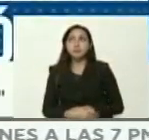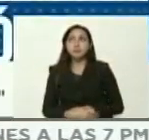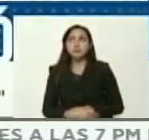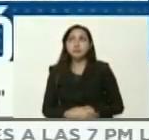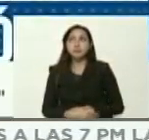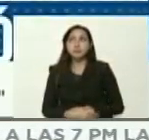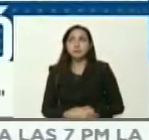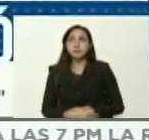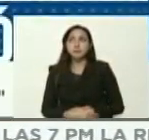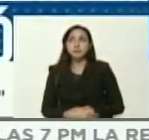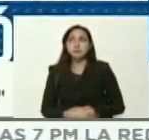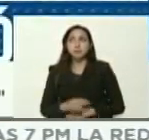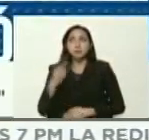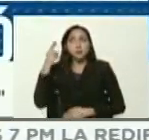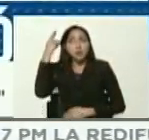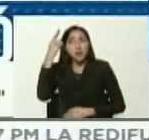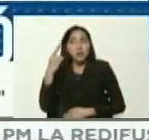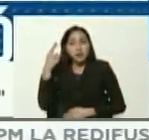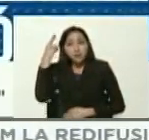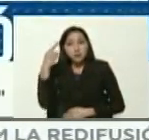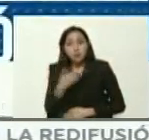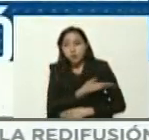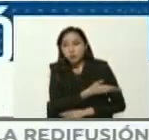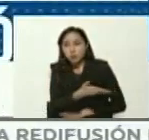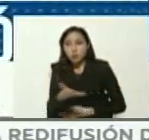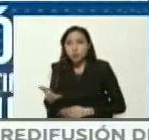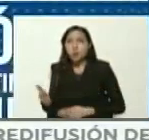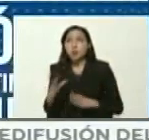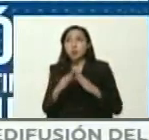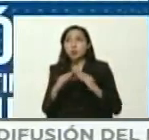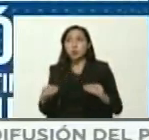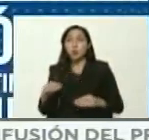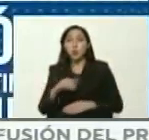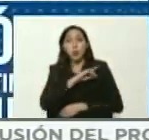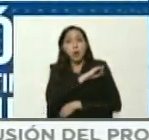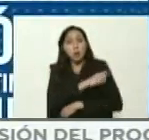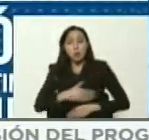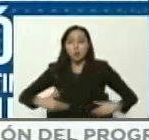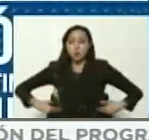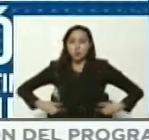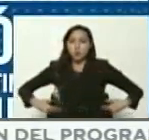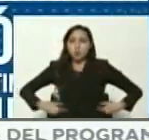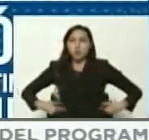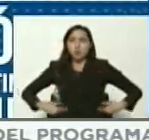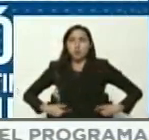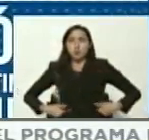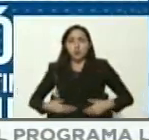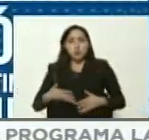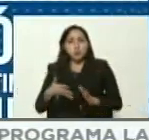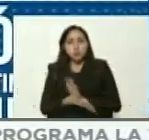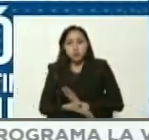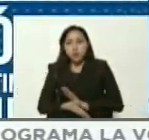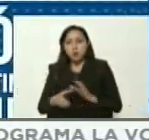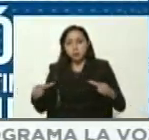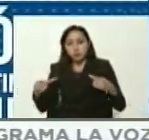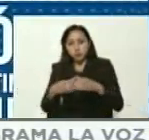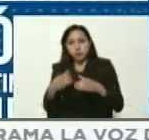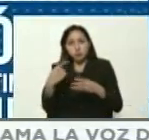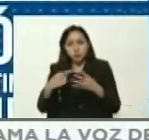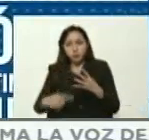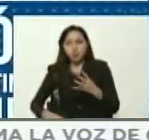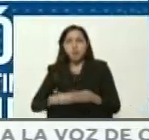Las reflexiones de ustedes y todo este esfuerzo que hay que hacer, punto y círculo y